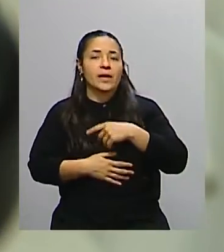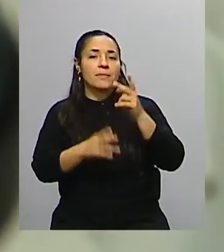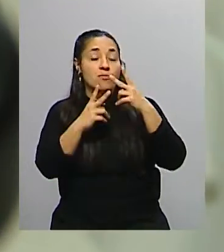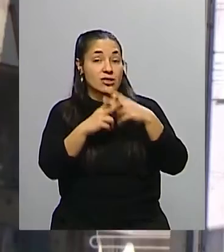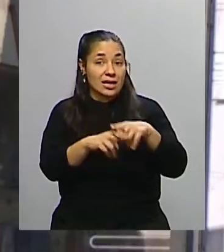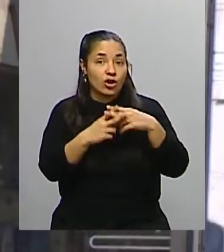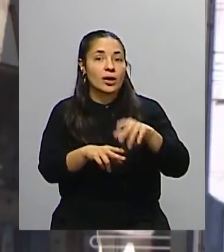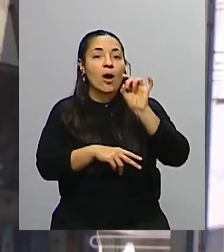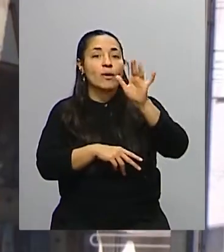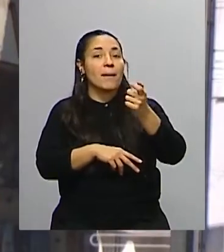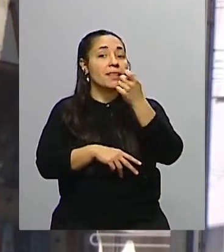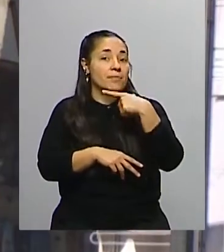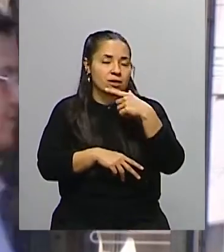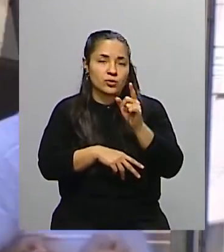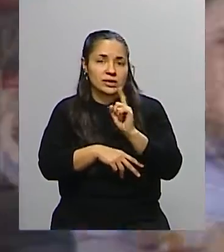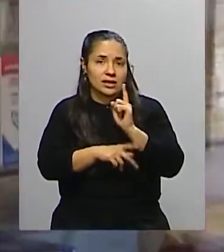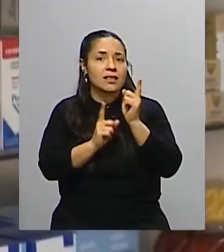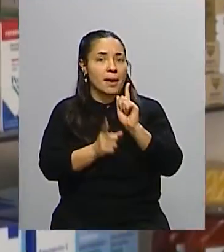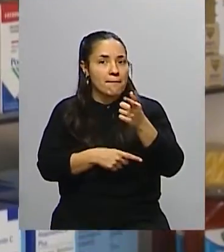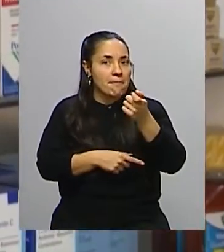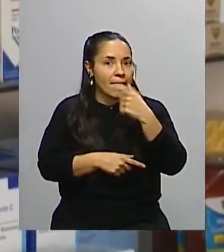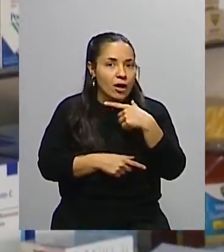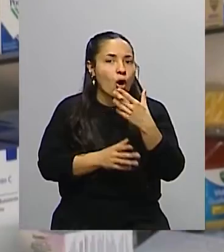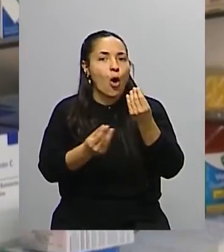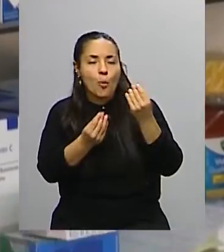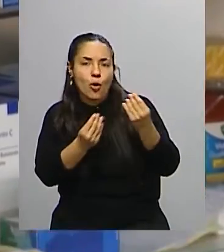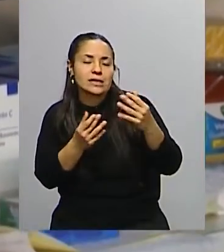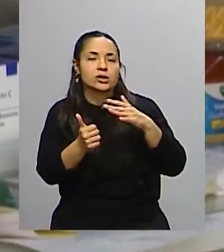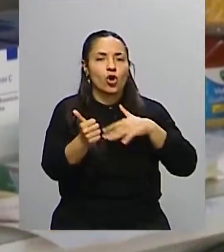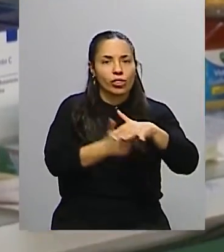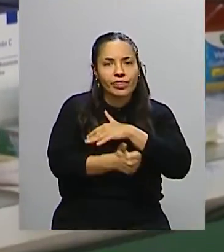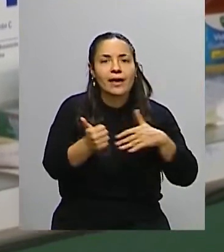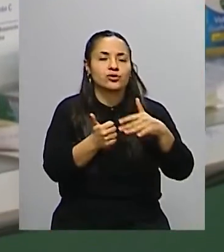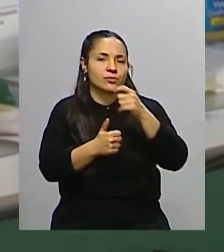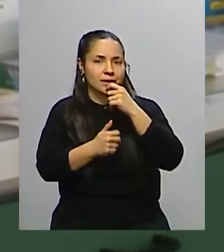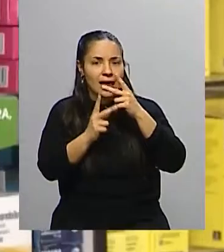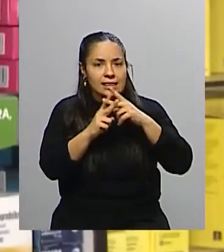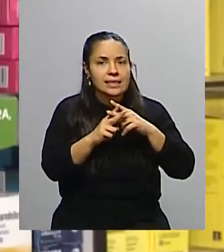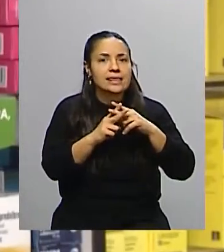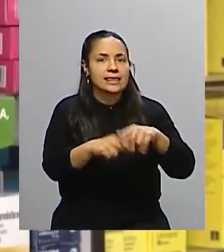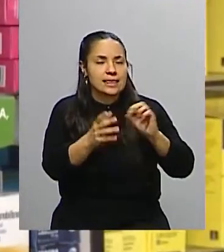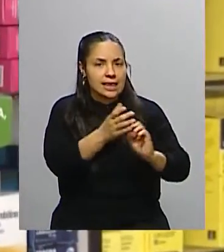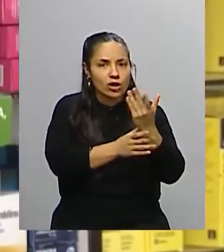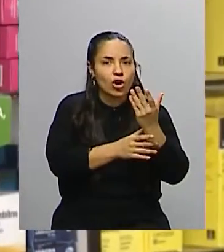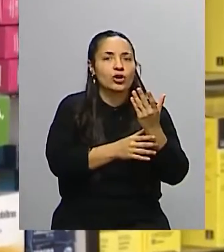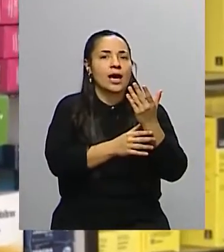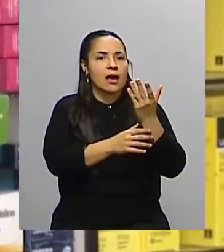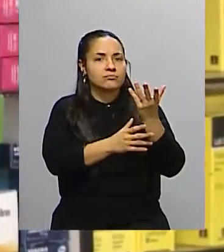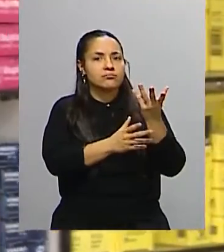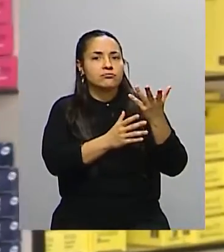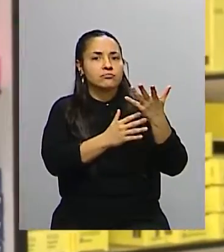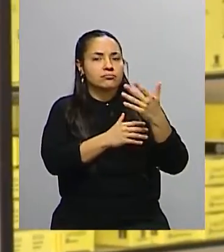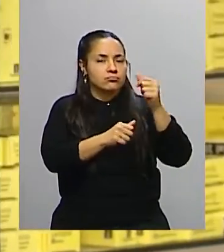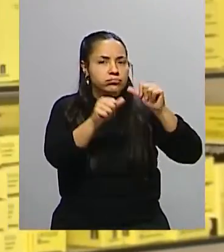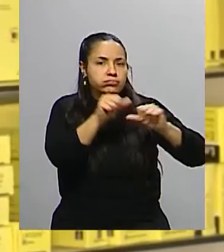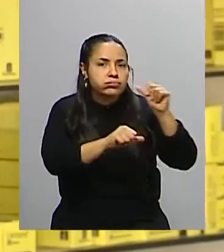un medicamento. Hay que ver cómo se da el medicamento, en qué contexto se está dando, si la tecnología que acompaña a ese medicamento para ser medido, para ser,